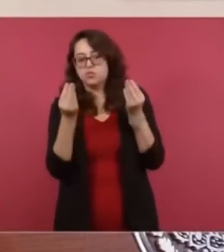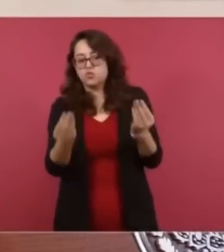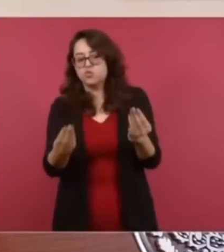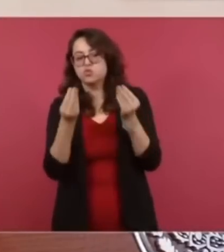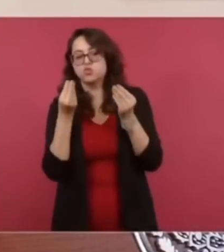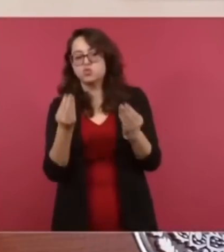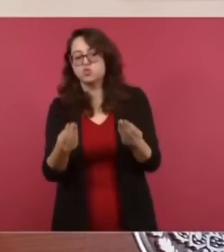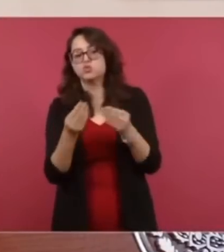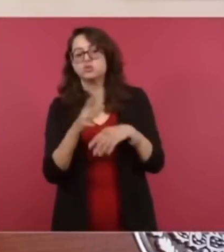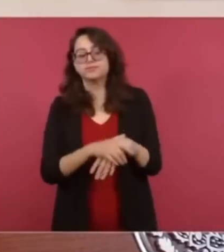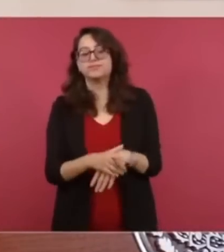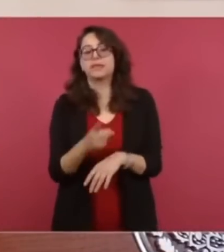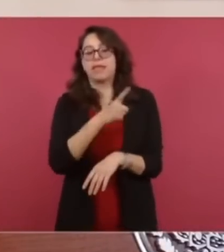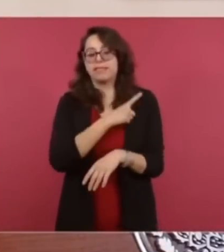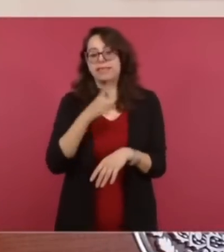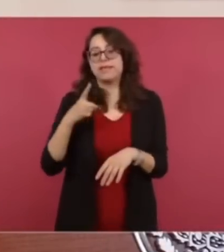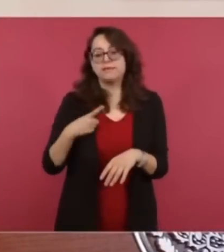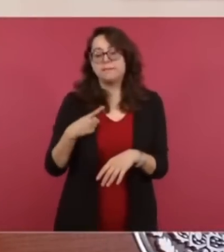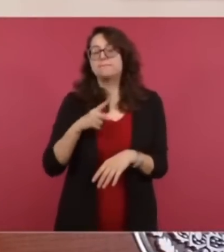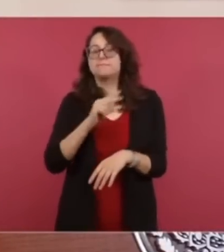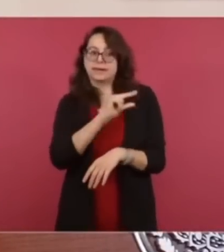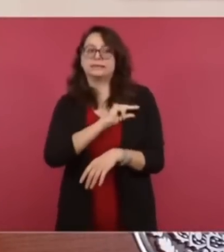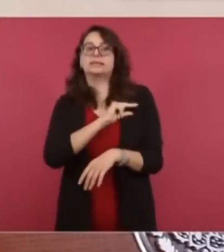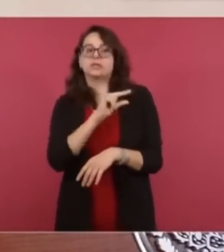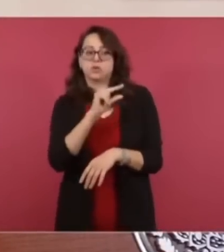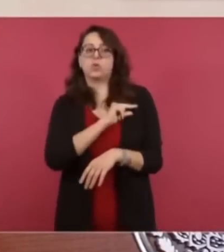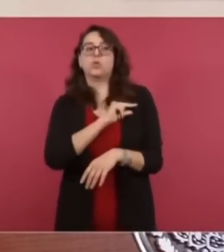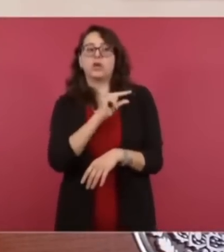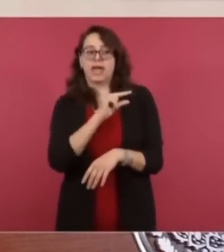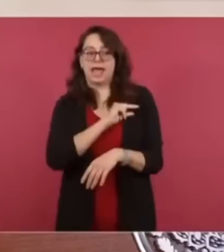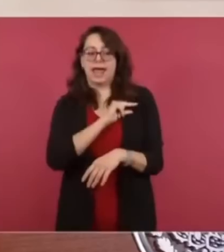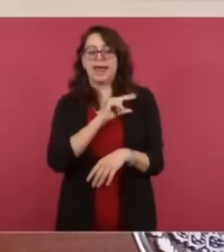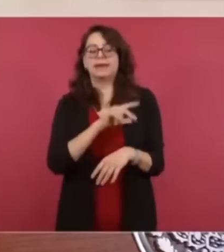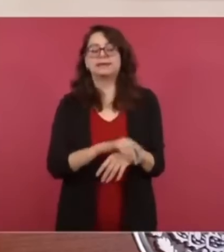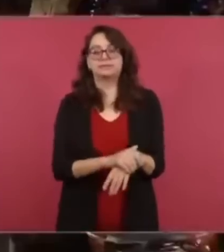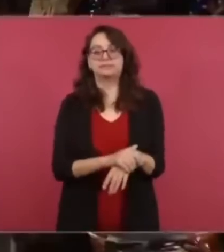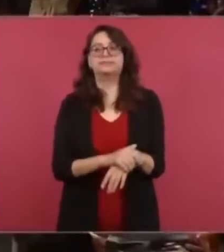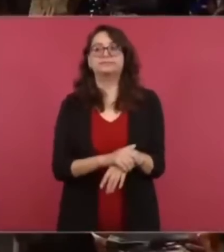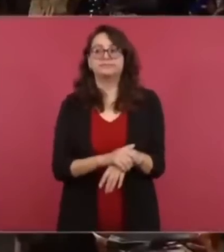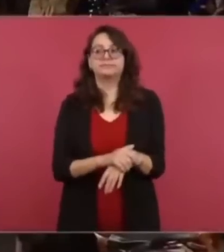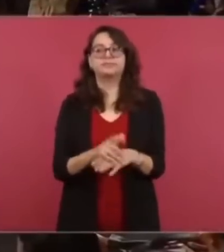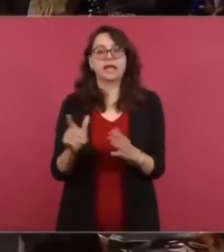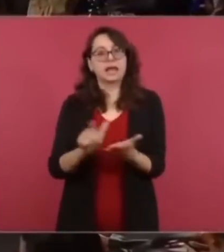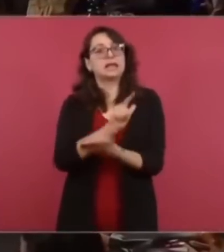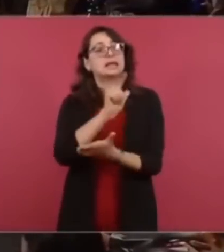llevar a cabo la reforma energética para sacar el tesoro.